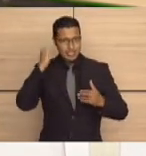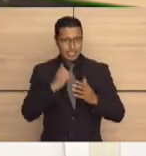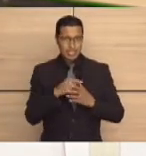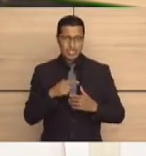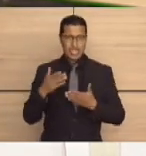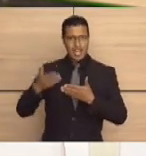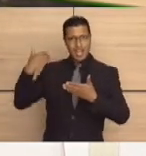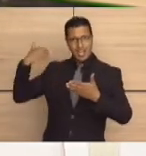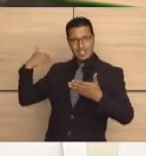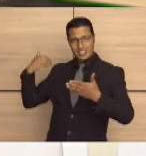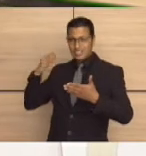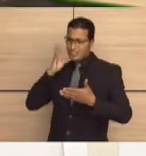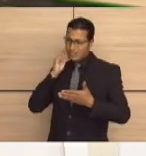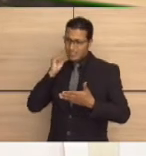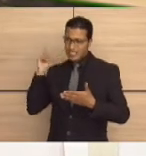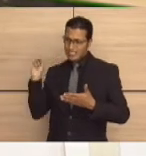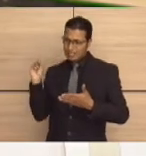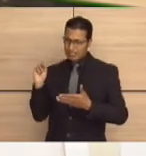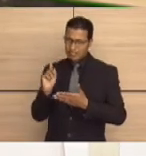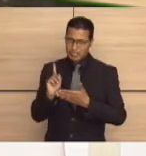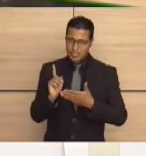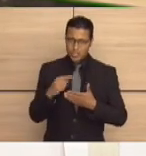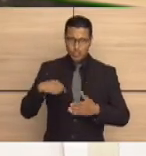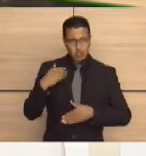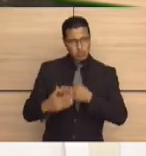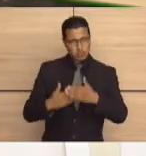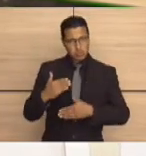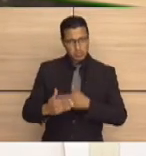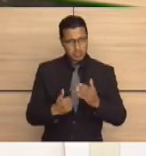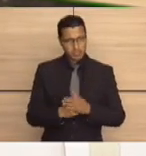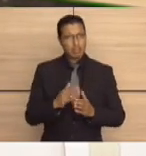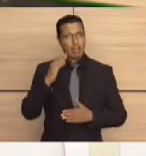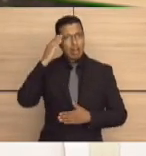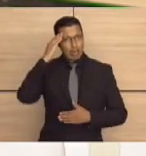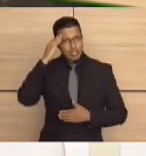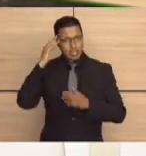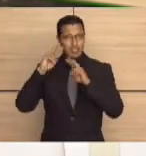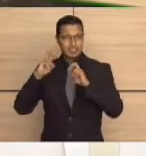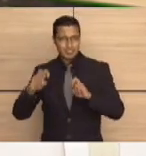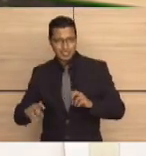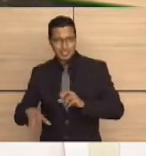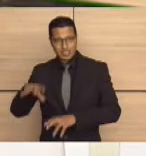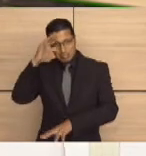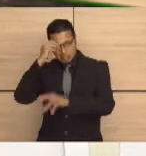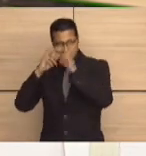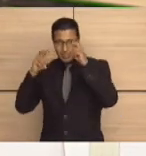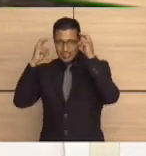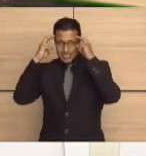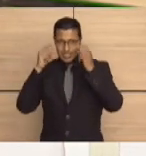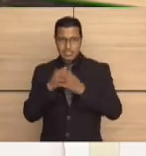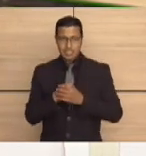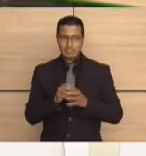vivido y del proceso que lideramos, y sobre todo si somos conocedores pues de el sufrimiento de nuestro